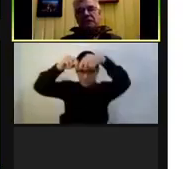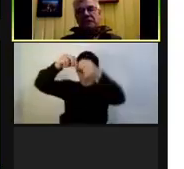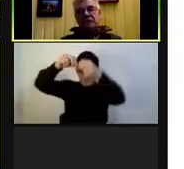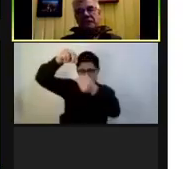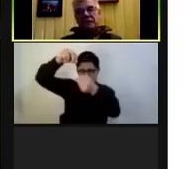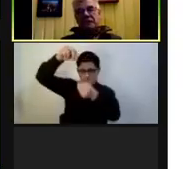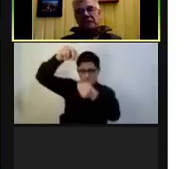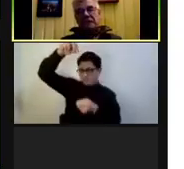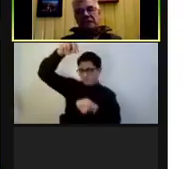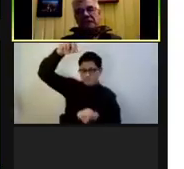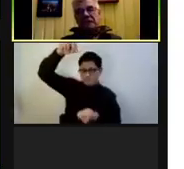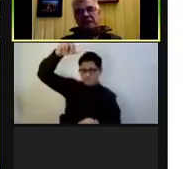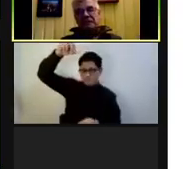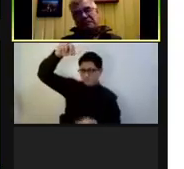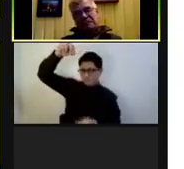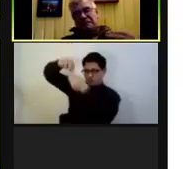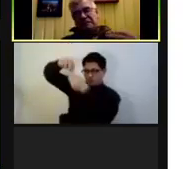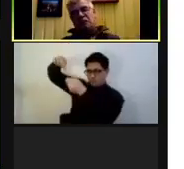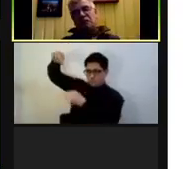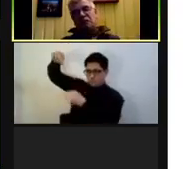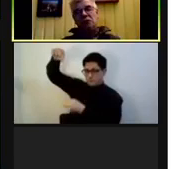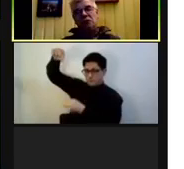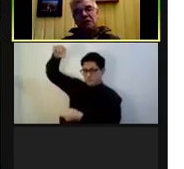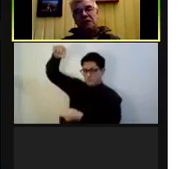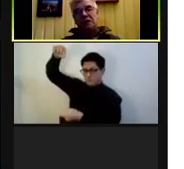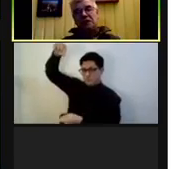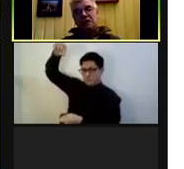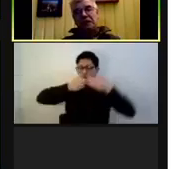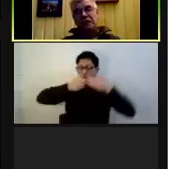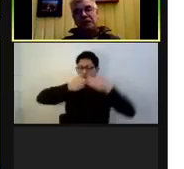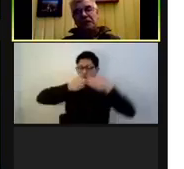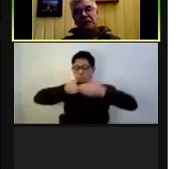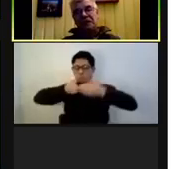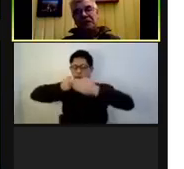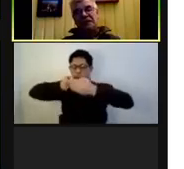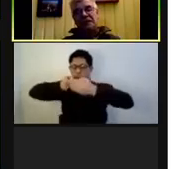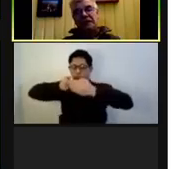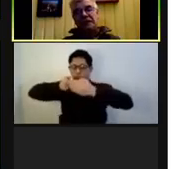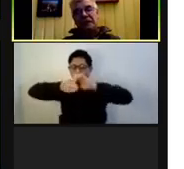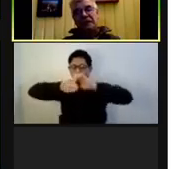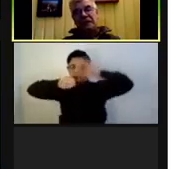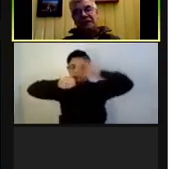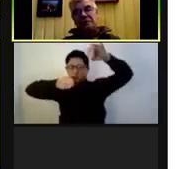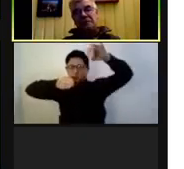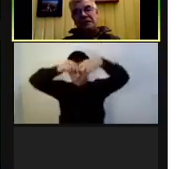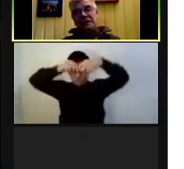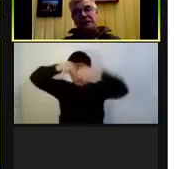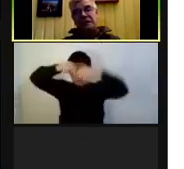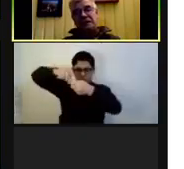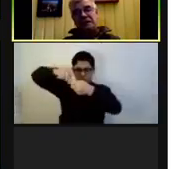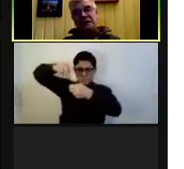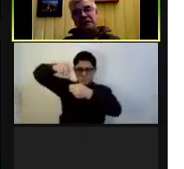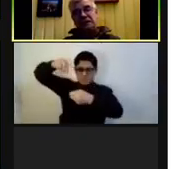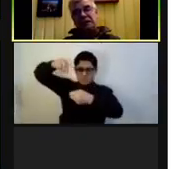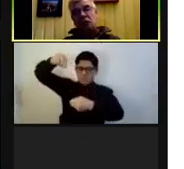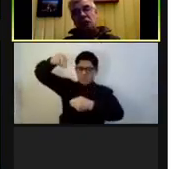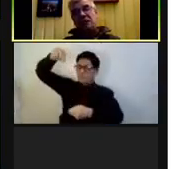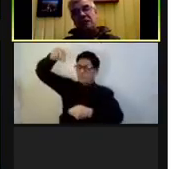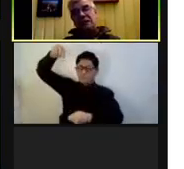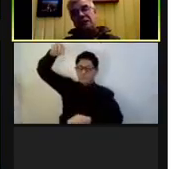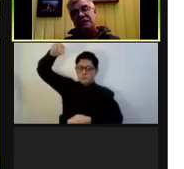a bordo de buques, ¿no es cierto?, de que existían estas inmensas cordilleras